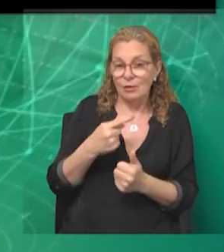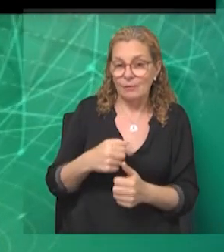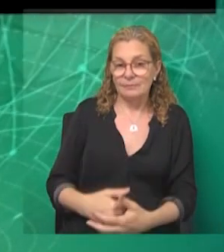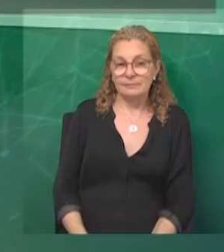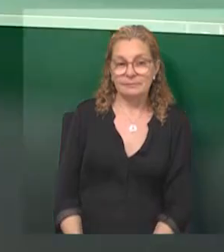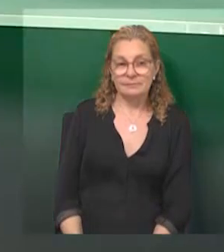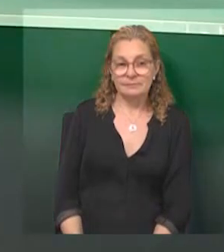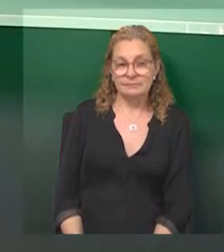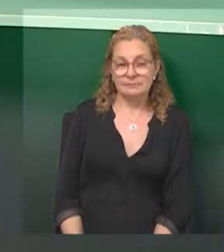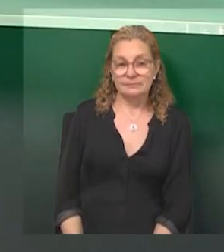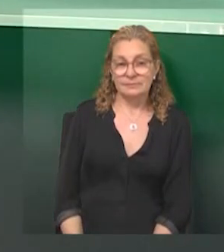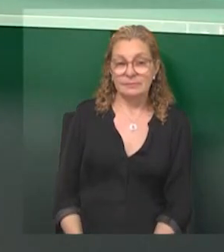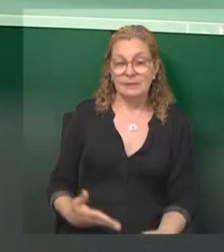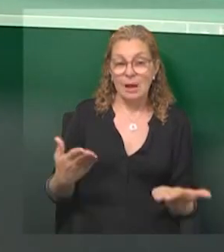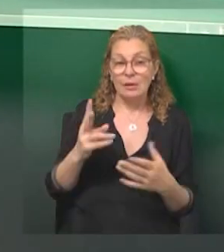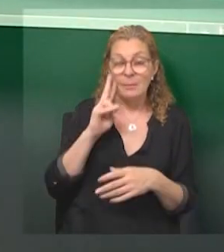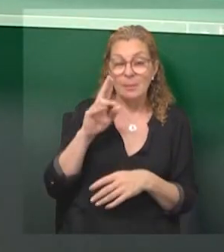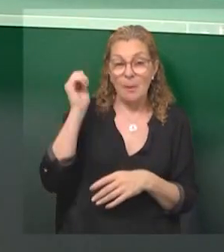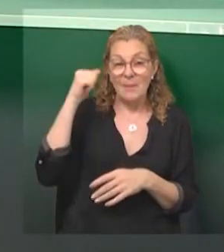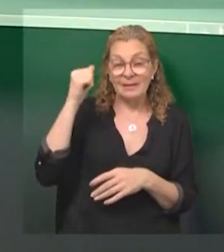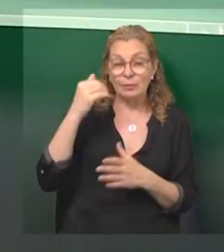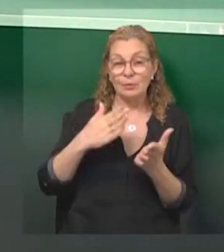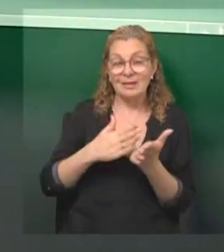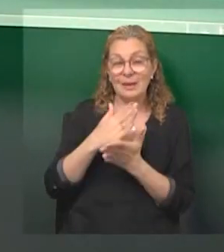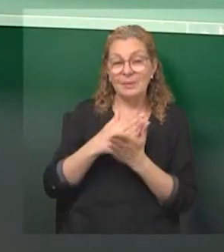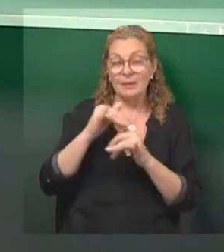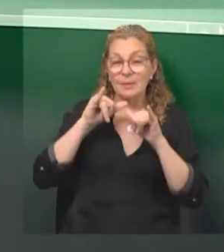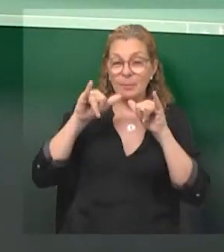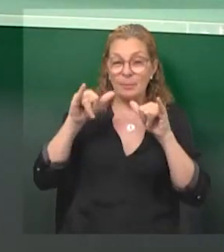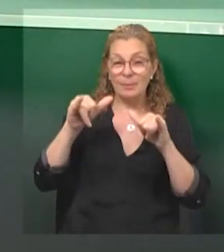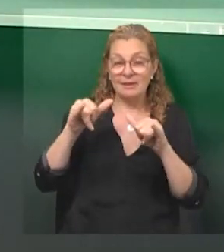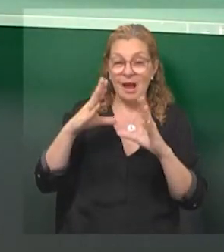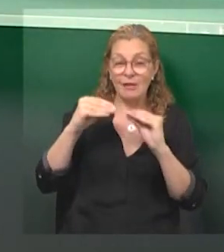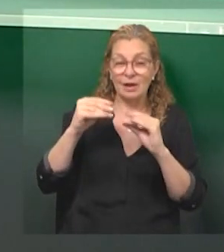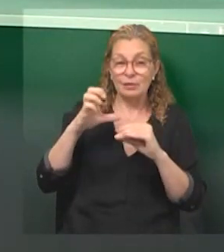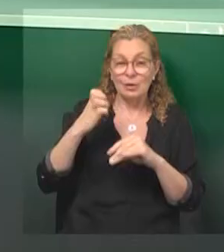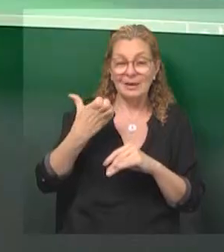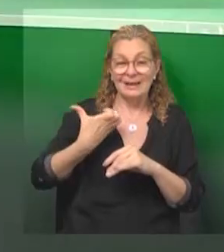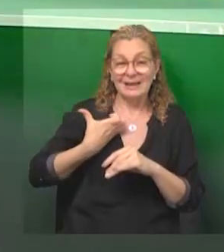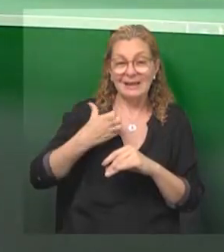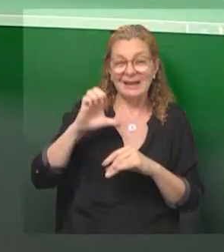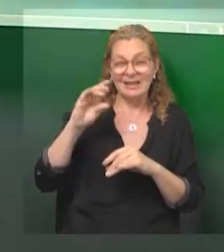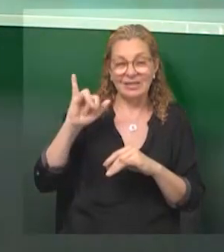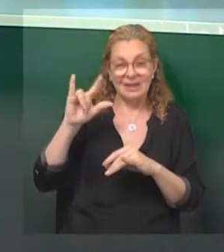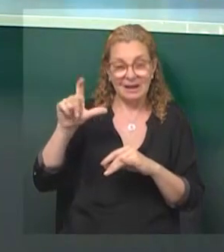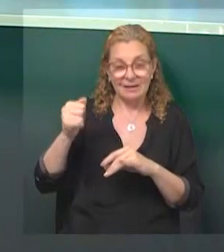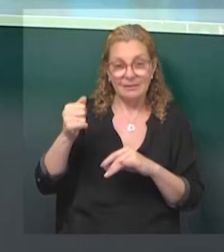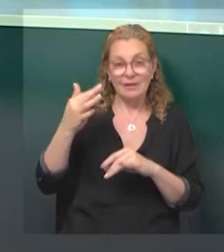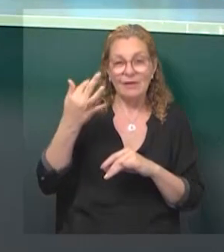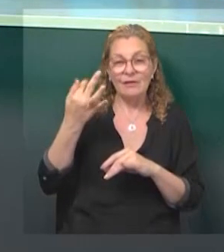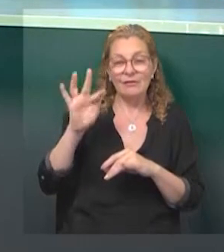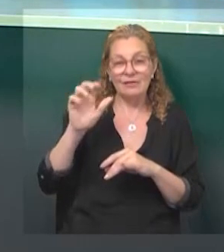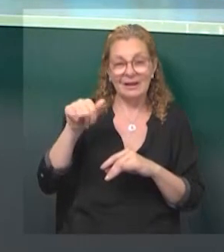fosati ahora miramos hacia paisandú siempre hablando de la campaña electoral ocurre que el edil de ese departamento Francis soca que